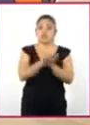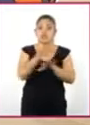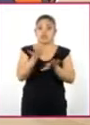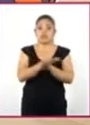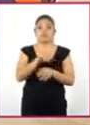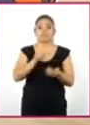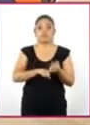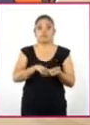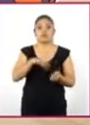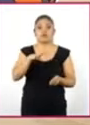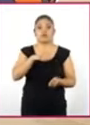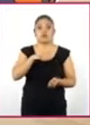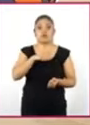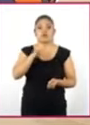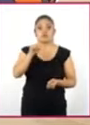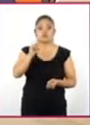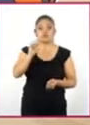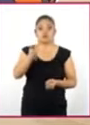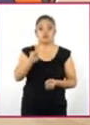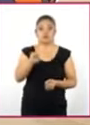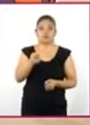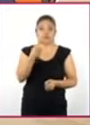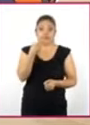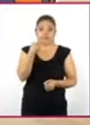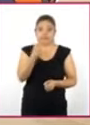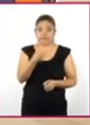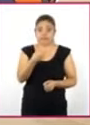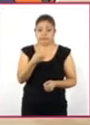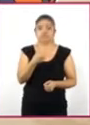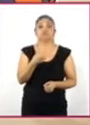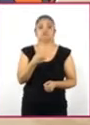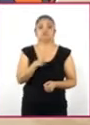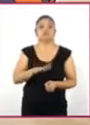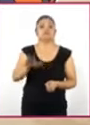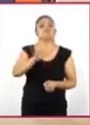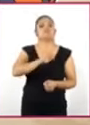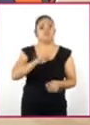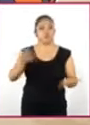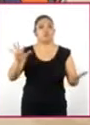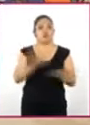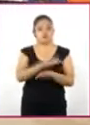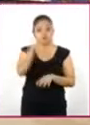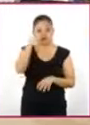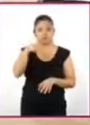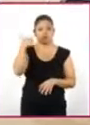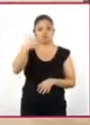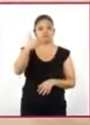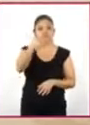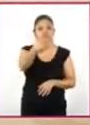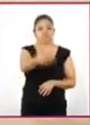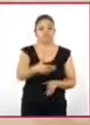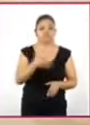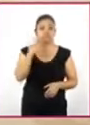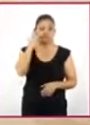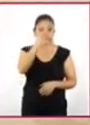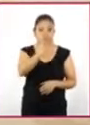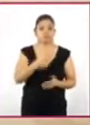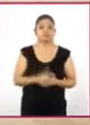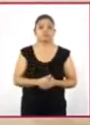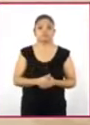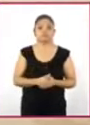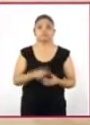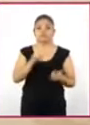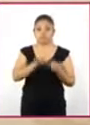medio. En la patología, el científico francés Louis Pasteur, luego de haber observado las enfermedades